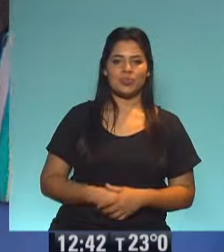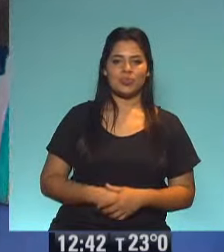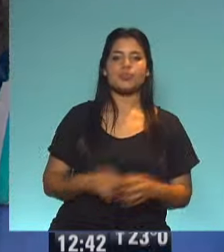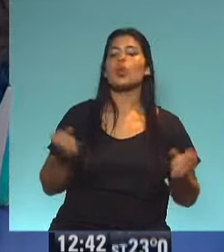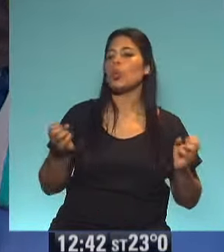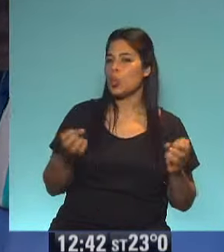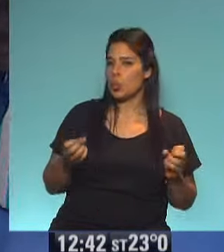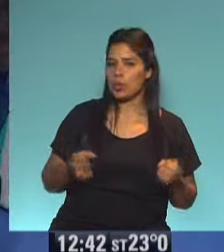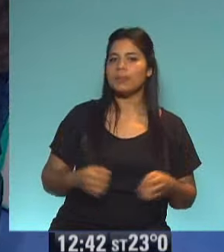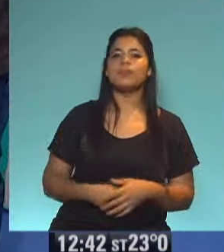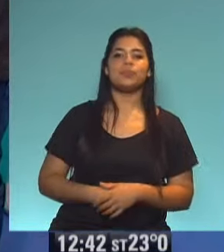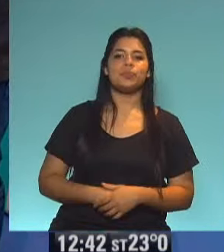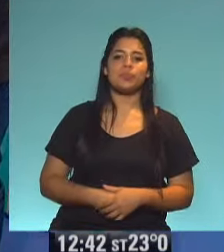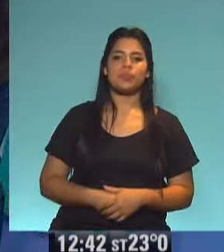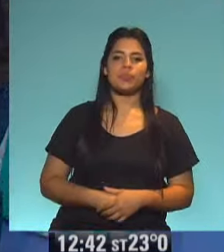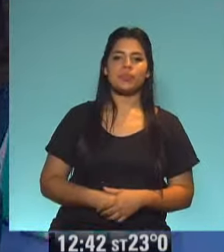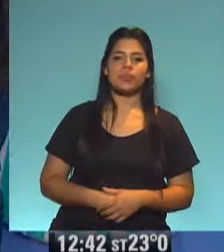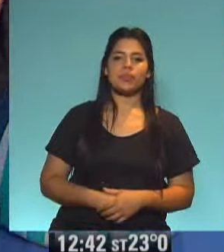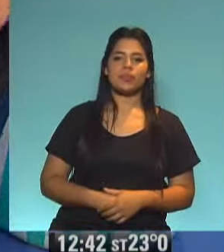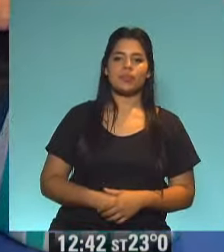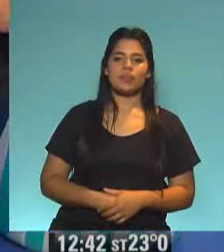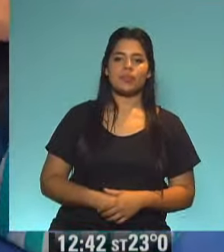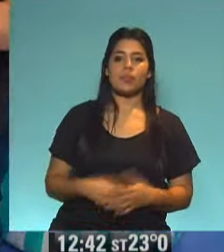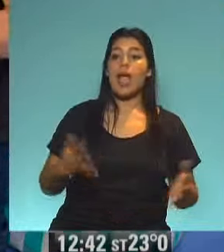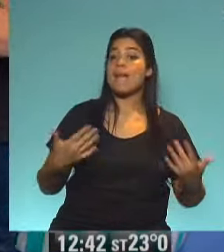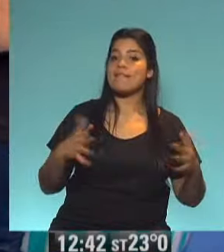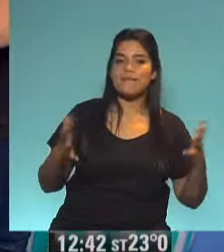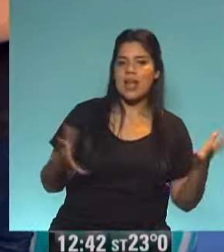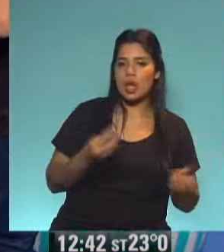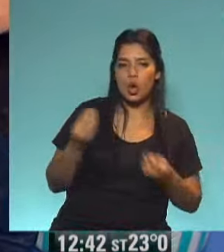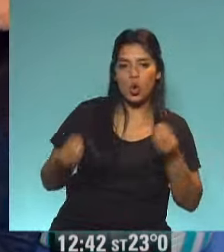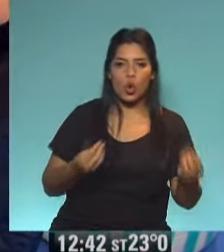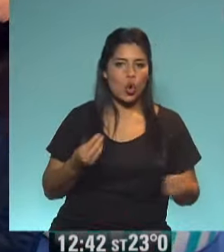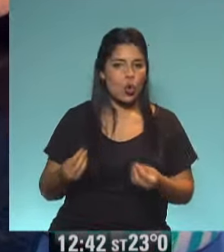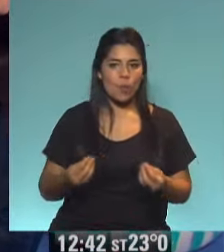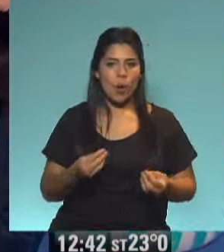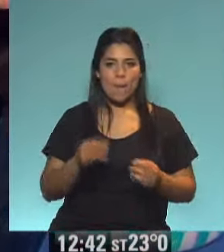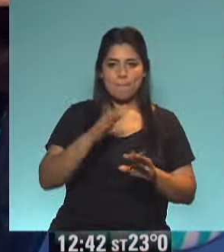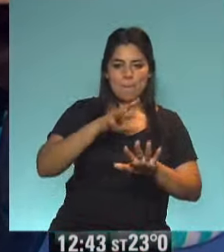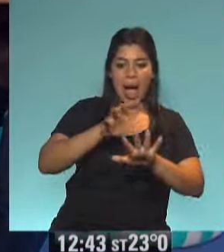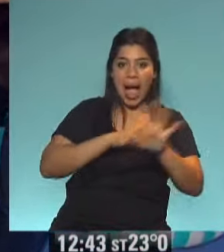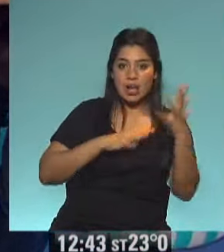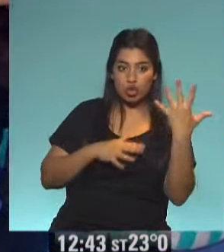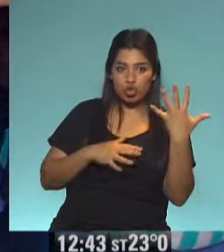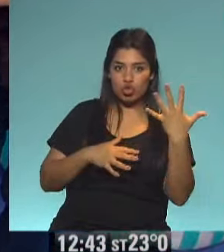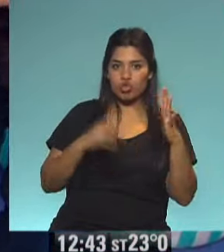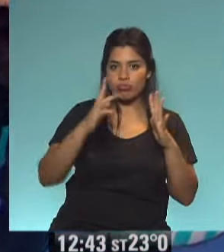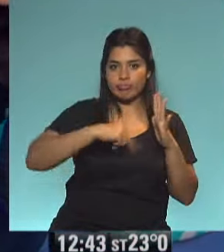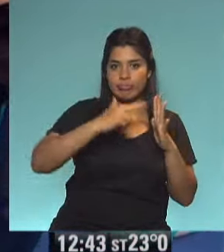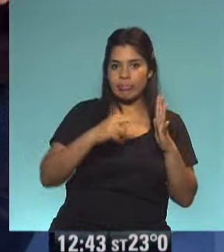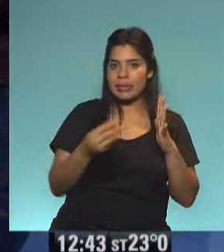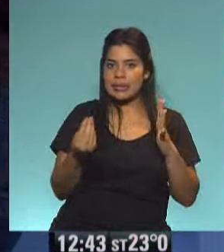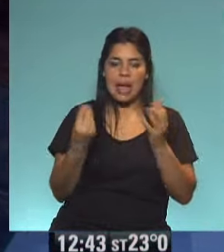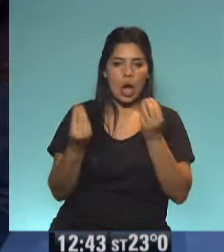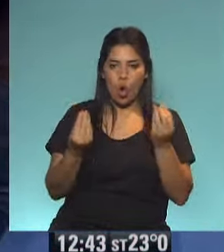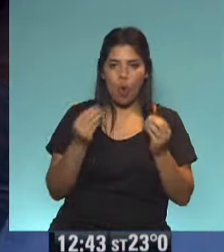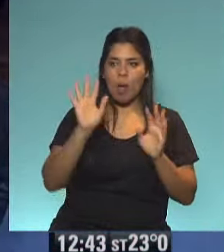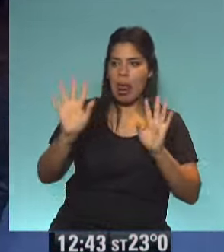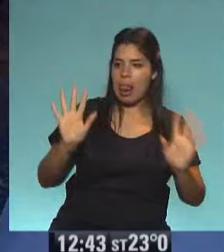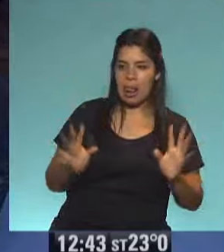Que pensar que, qué vamos a hacer con esas manos. Claro. ¿No? Cómo las vamos a ubicar. La representación artística. Este me